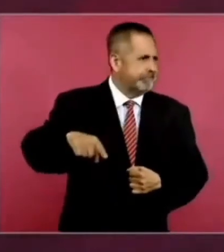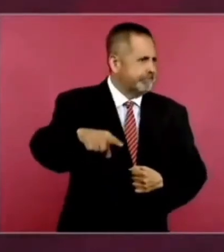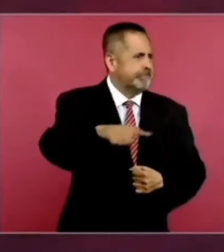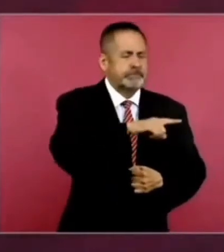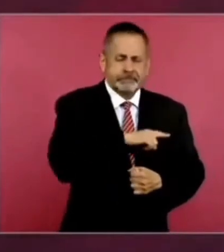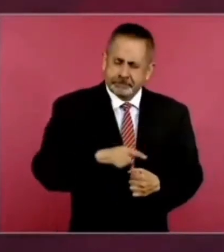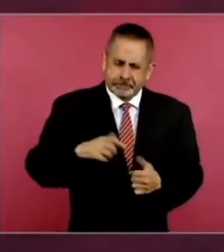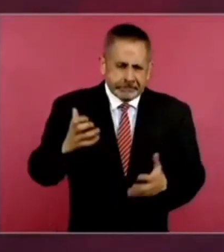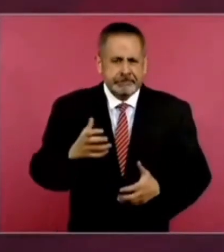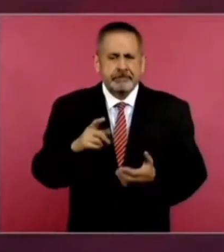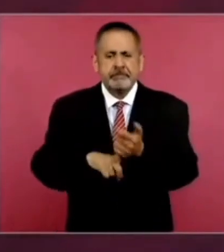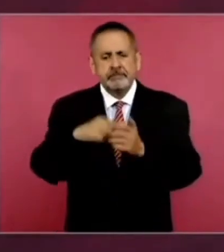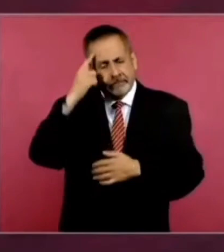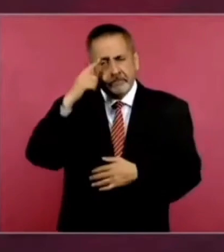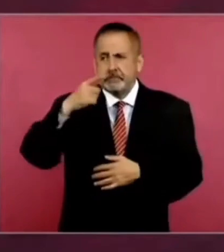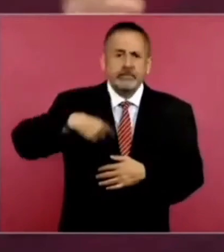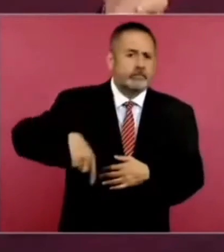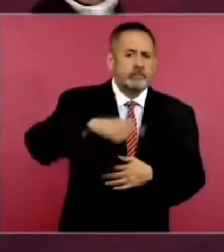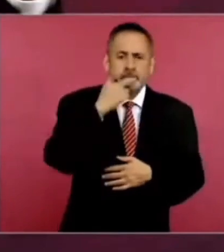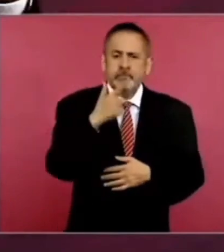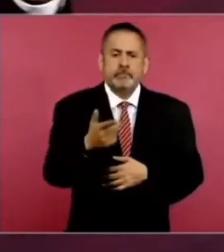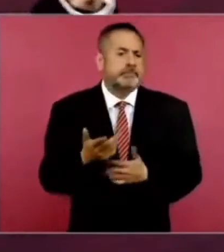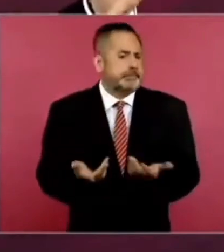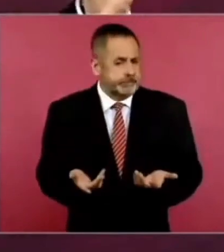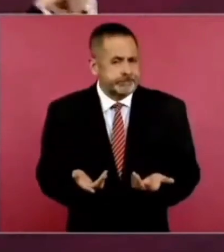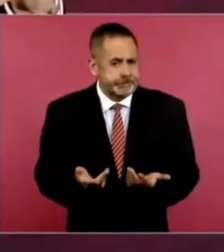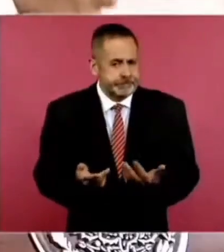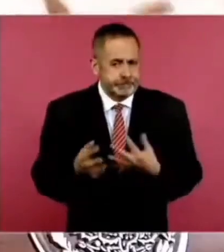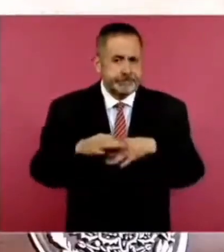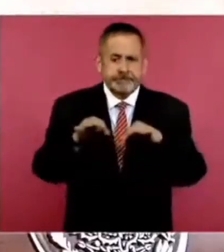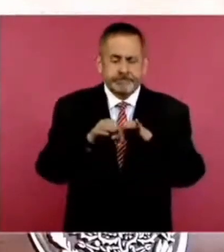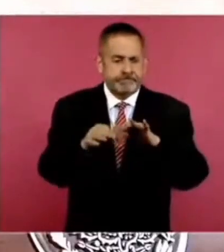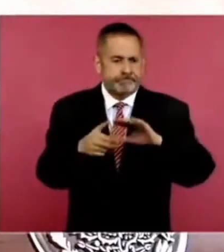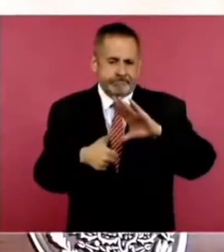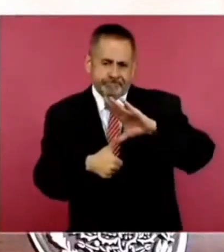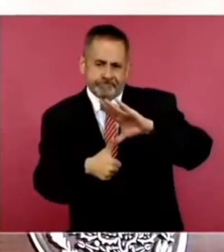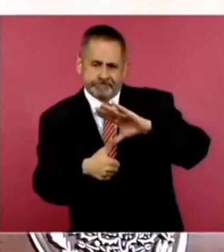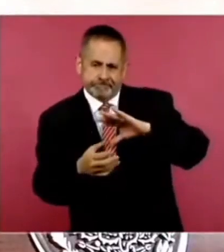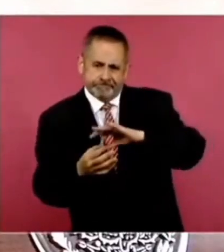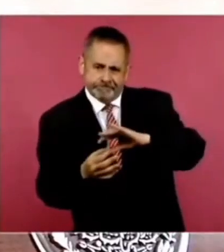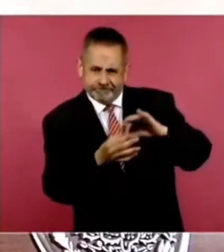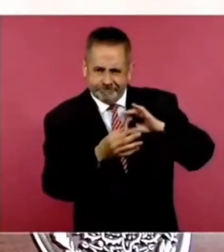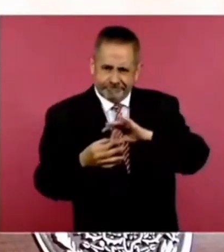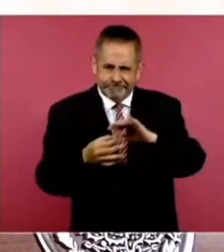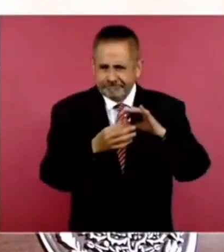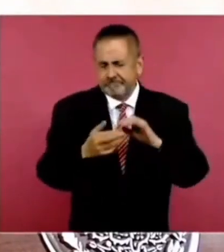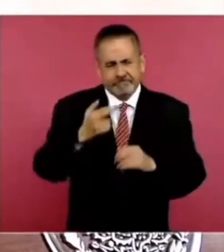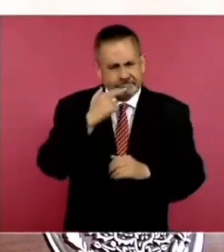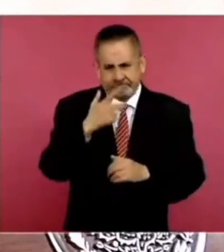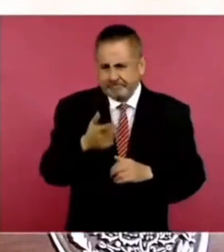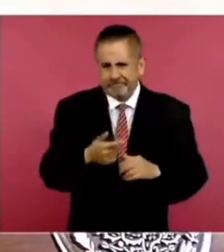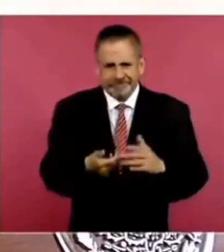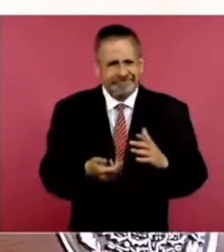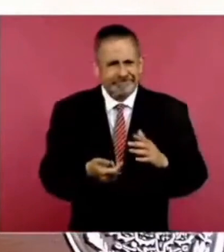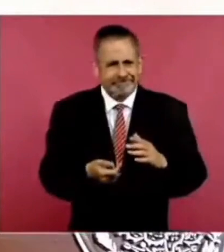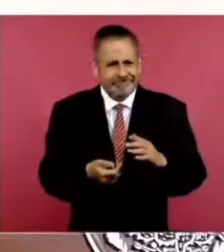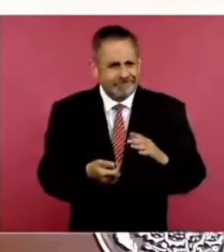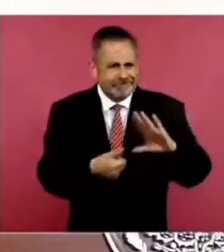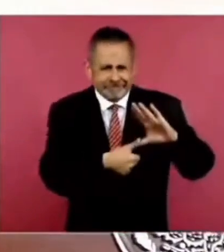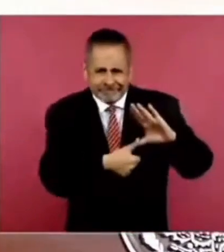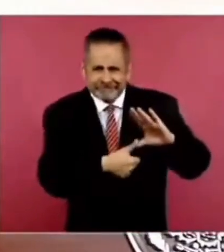la sustitución de importaciones y el fortalecimiento del mercado regional. Entonces,